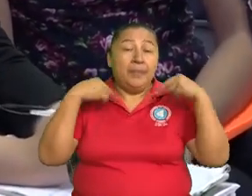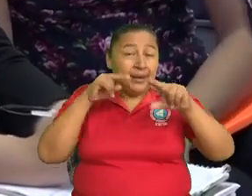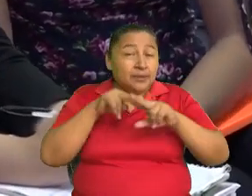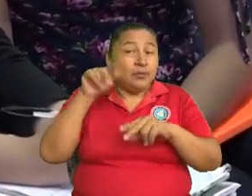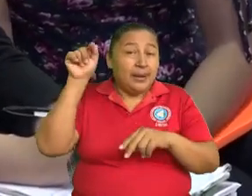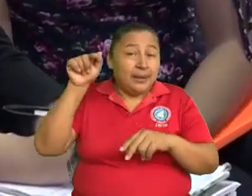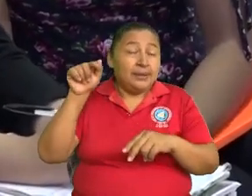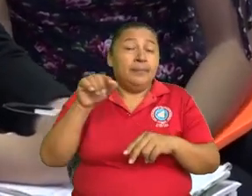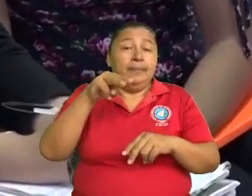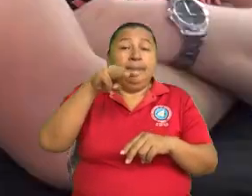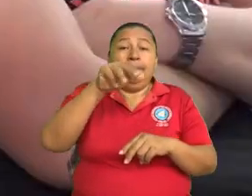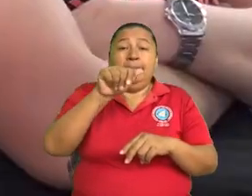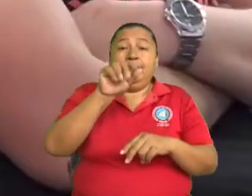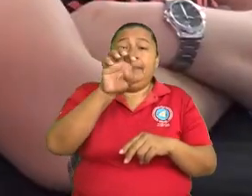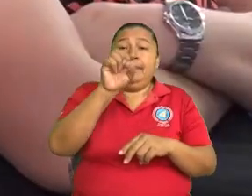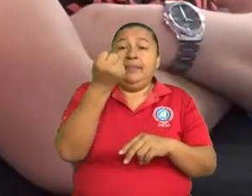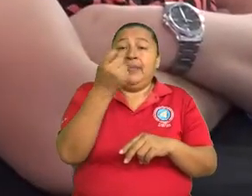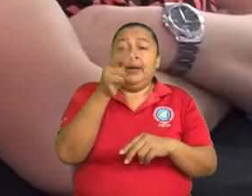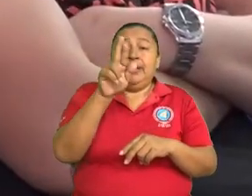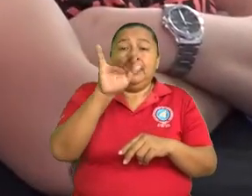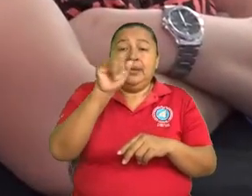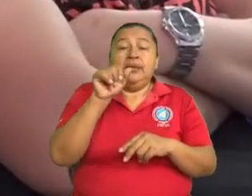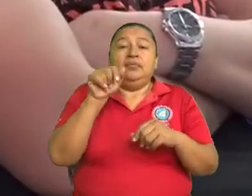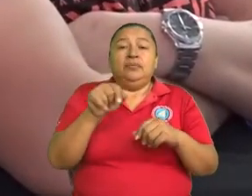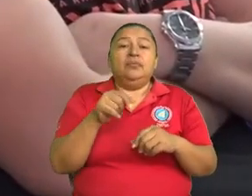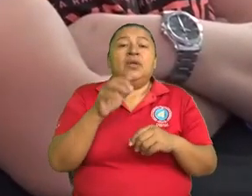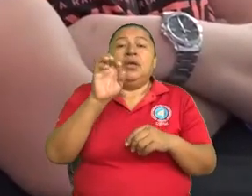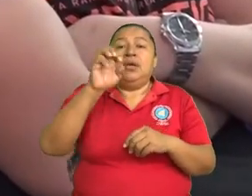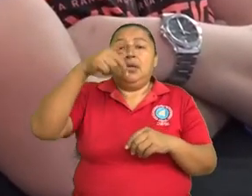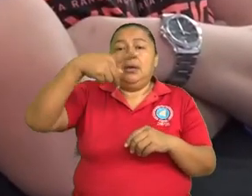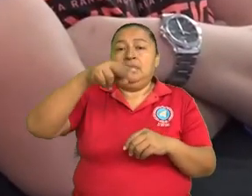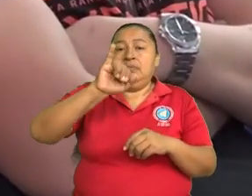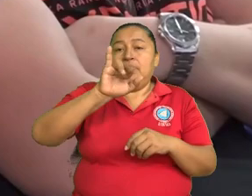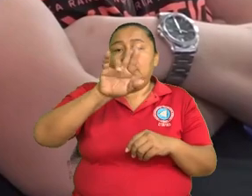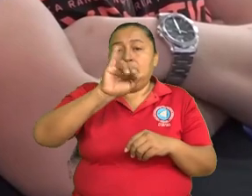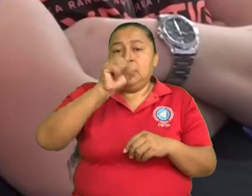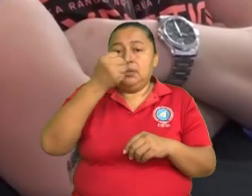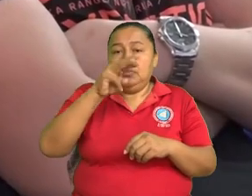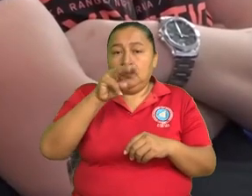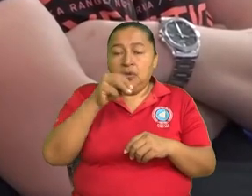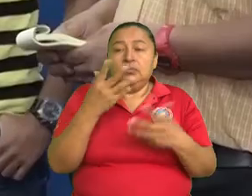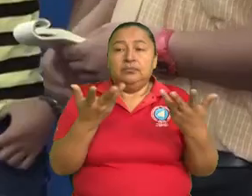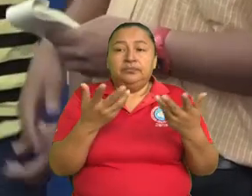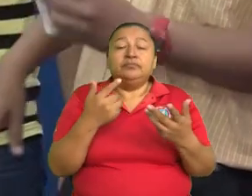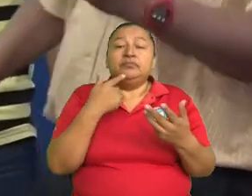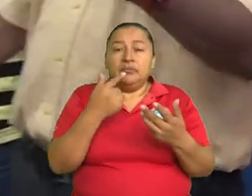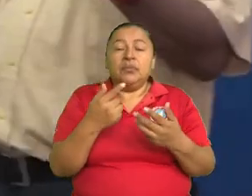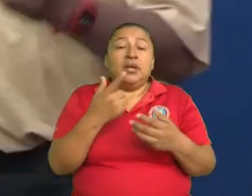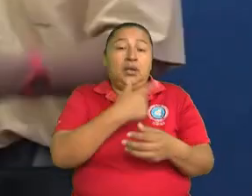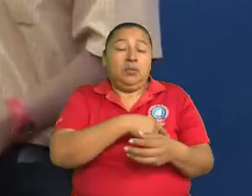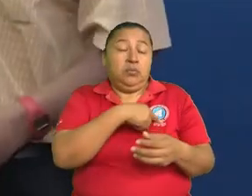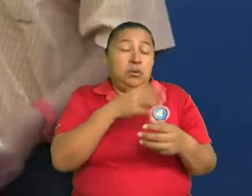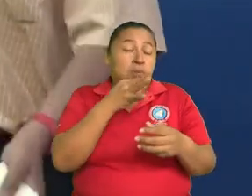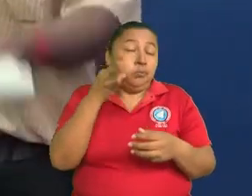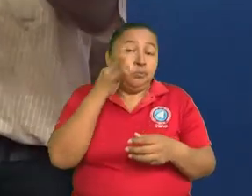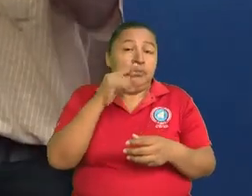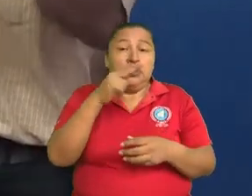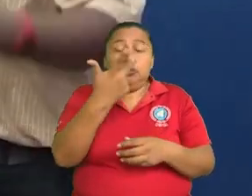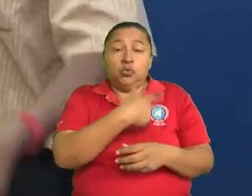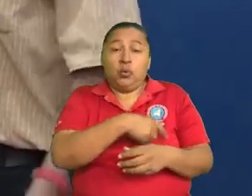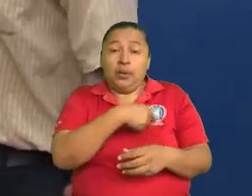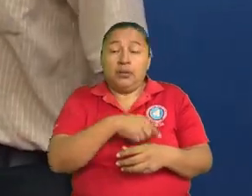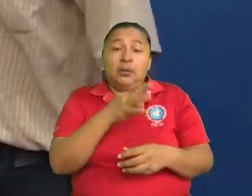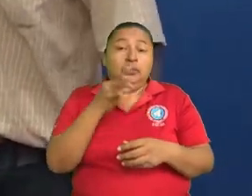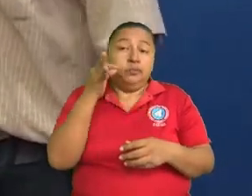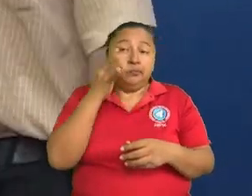Y el tema del empirismo. Importante para hablar de calidad, ¿no? Y bueno, y en la escuela normal, las 8 escuelas normales, pero además